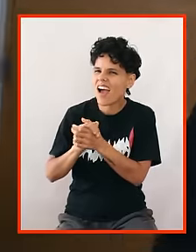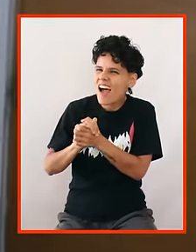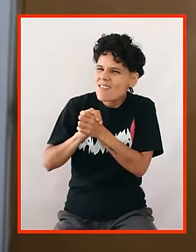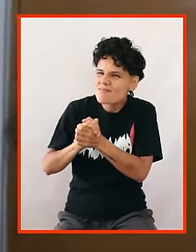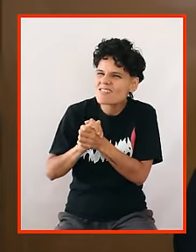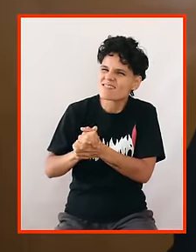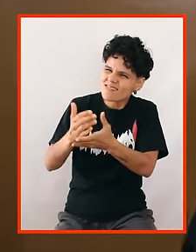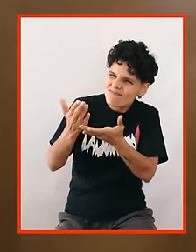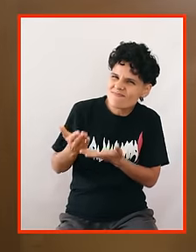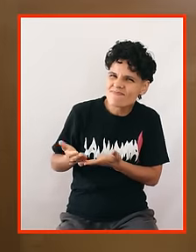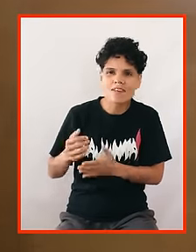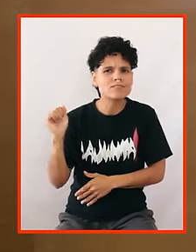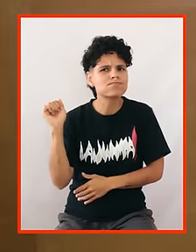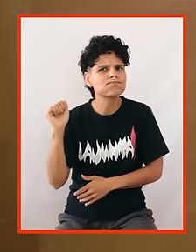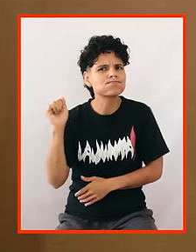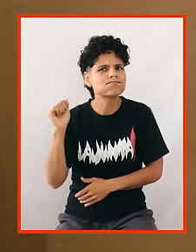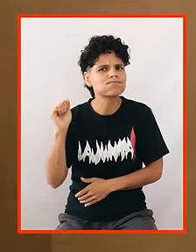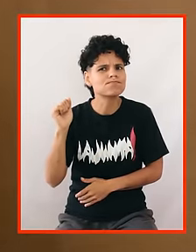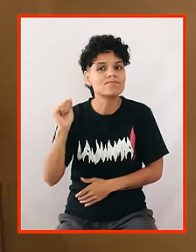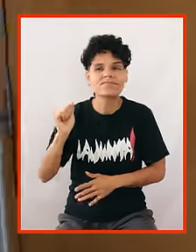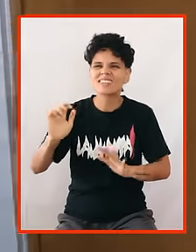casa.